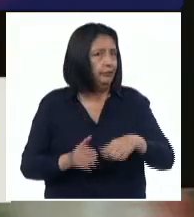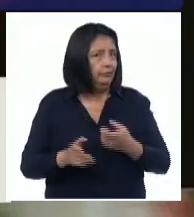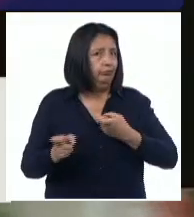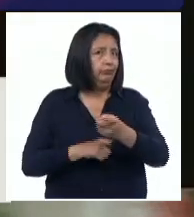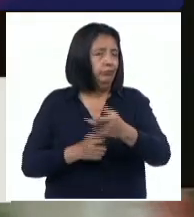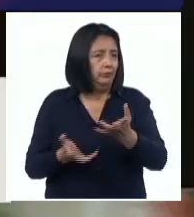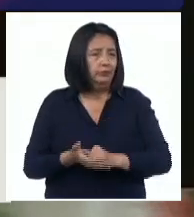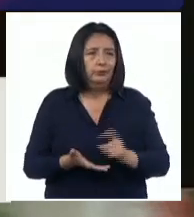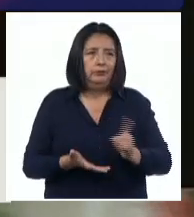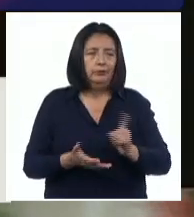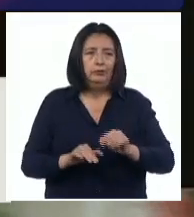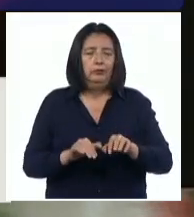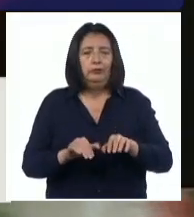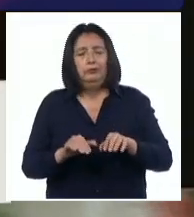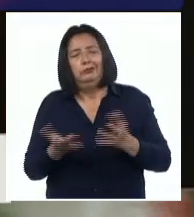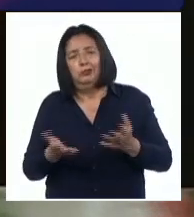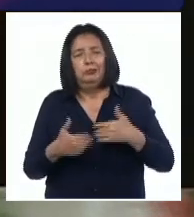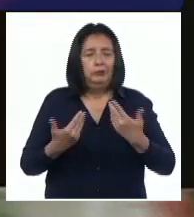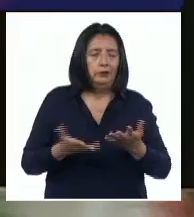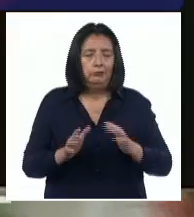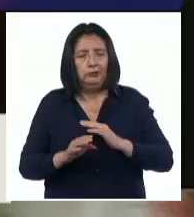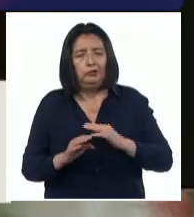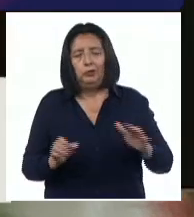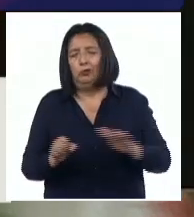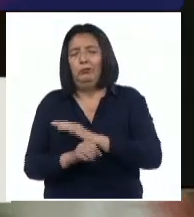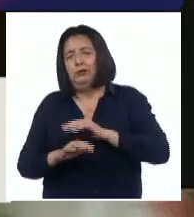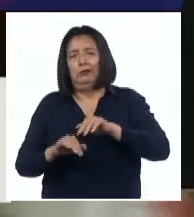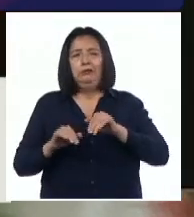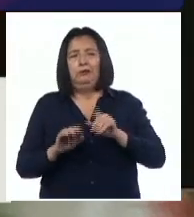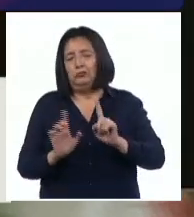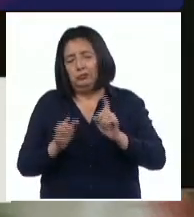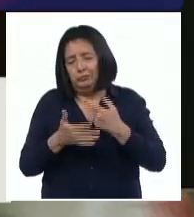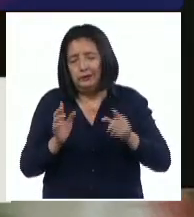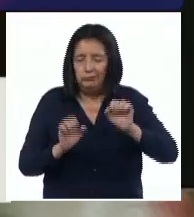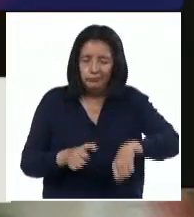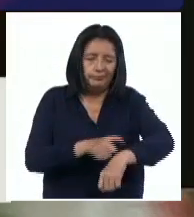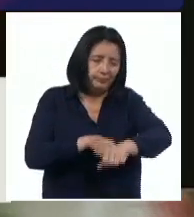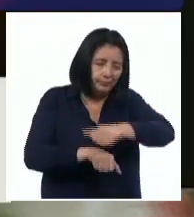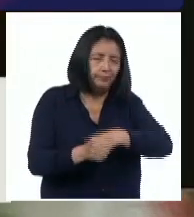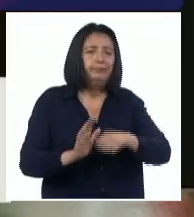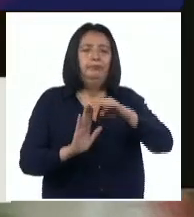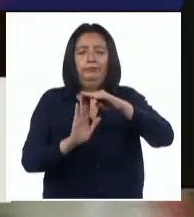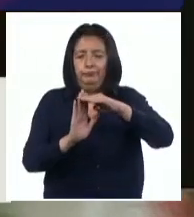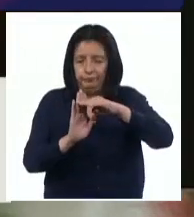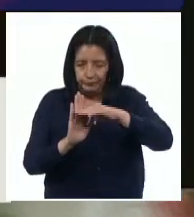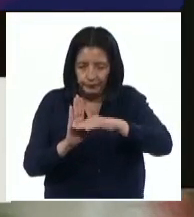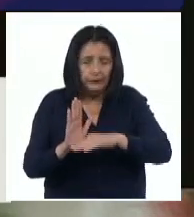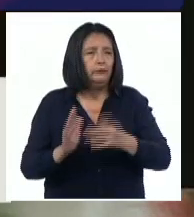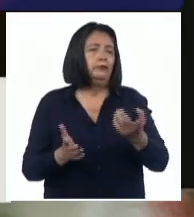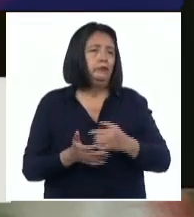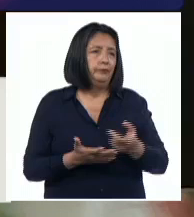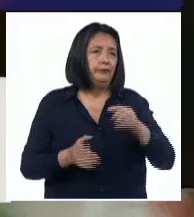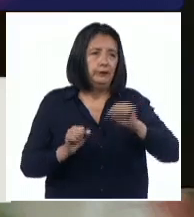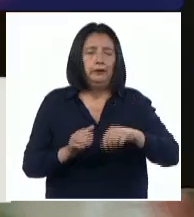daños, no evitarlos por completo, como no hubiéramos querido eso, pero somos conscientes que el esfuerzo disminuye el efecto,